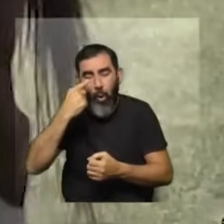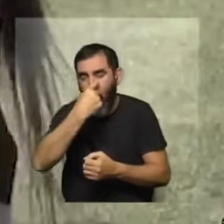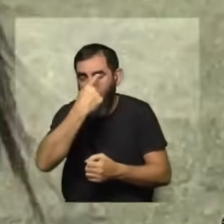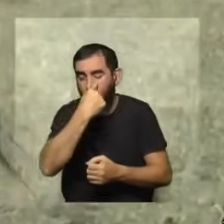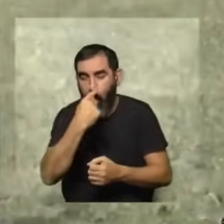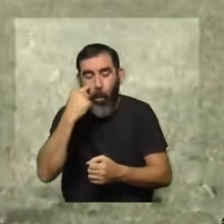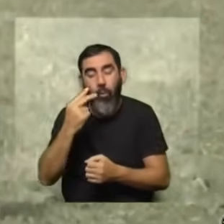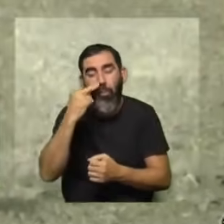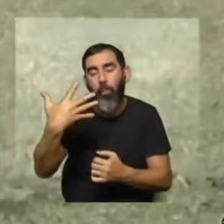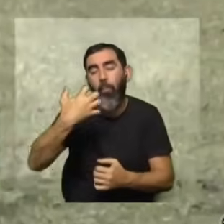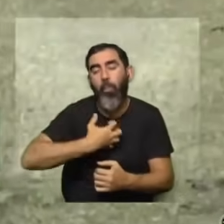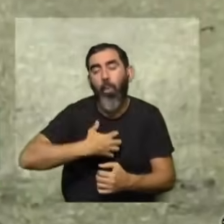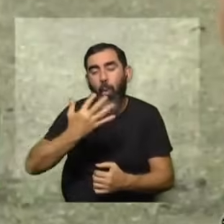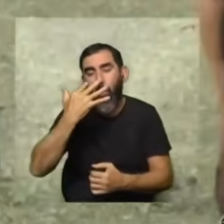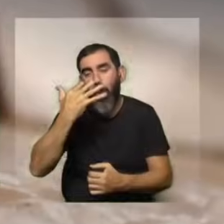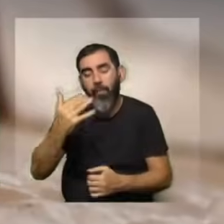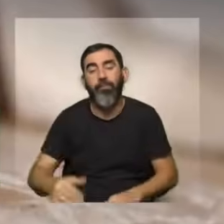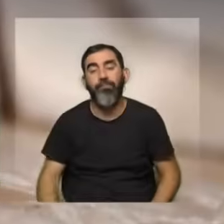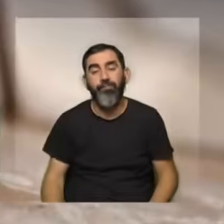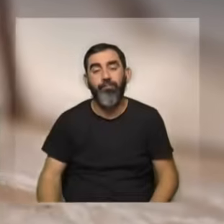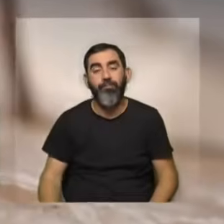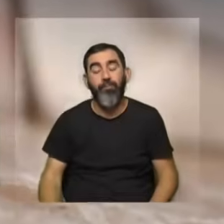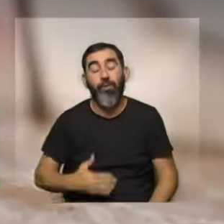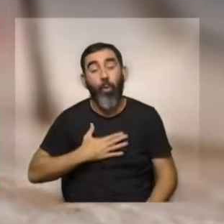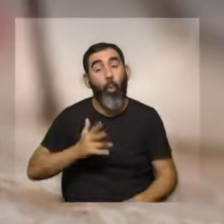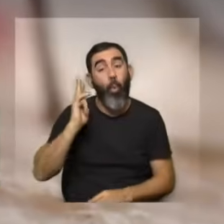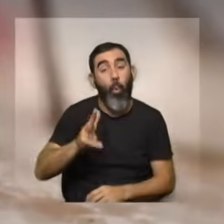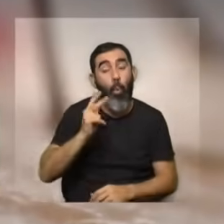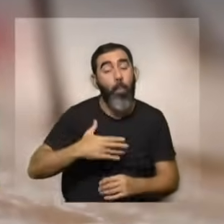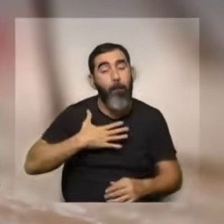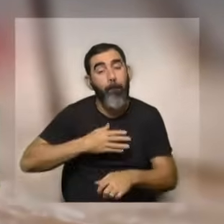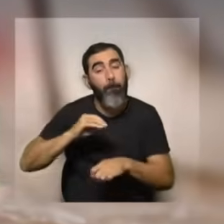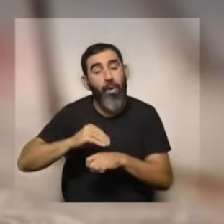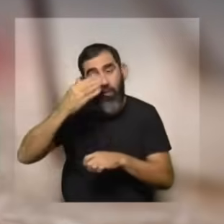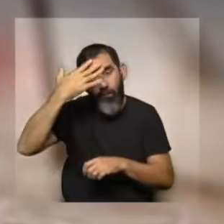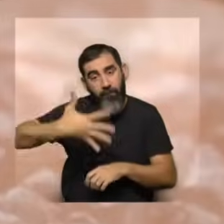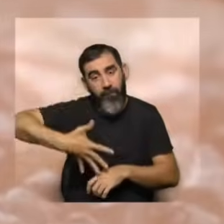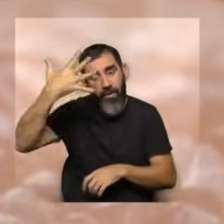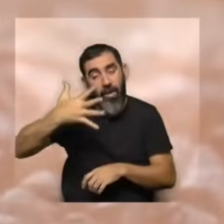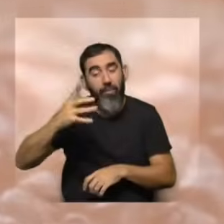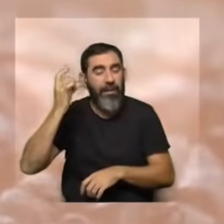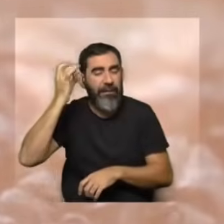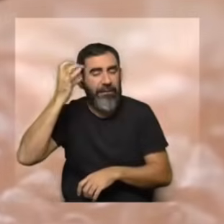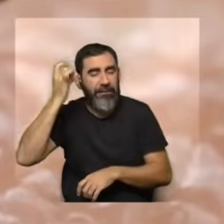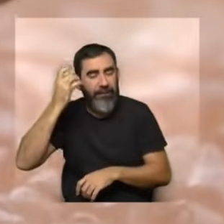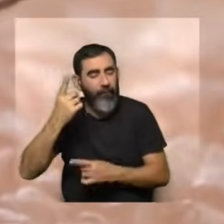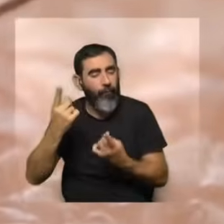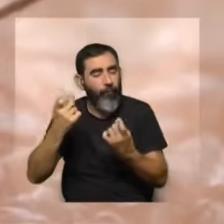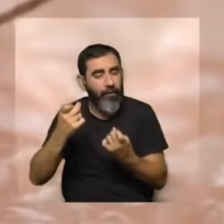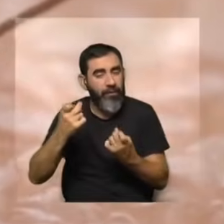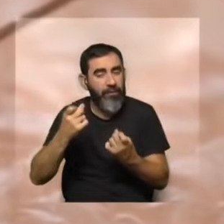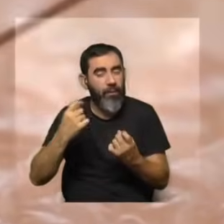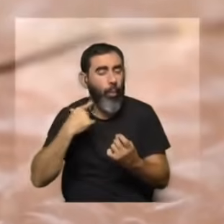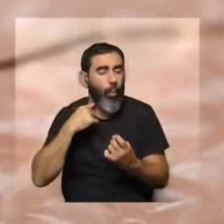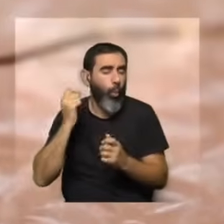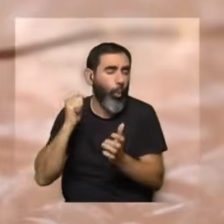problemas respiratorios, entre otros. En tanto, en humanos, los síntomas son fiebre alta, dolor de cabeza intenso, rigidez en el